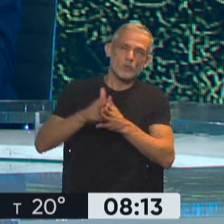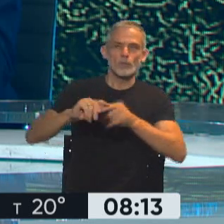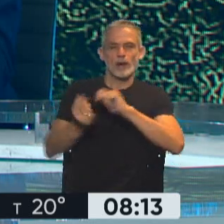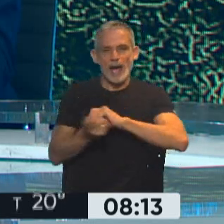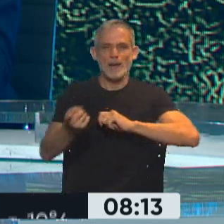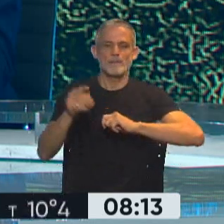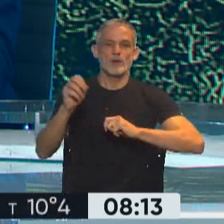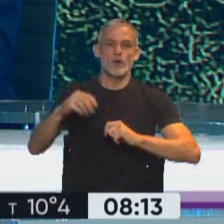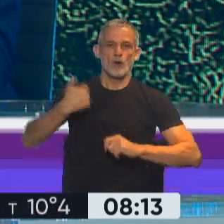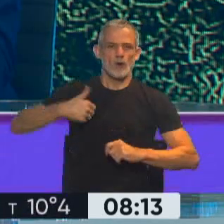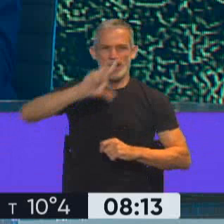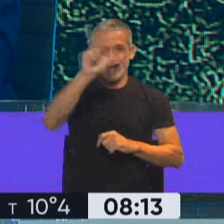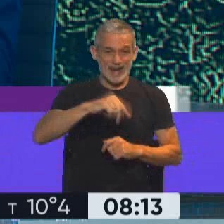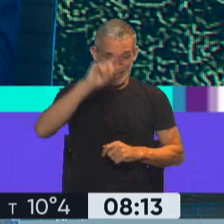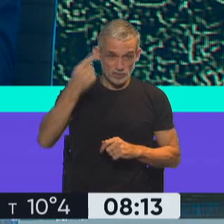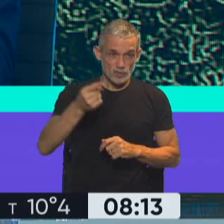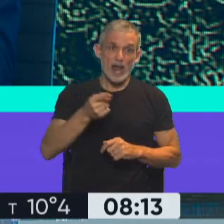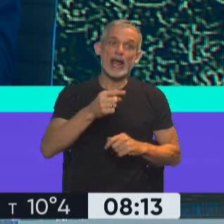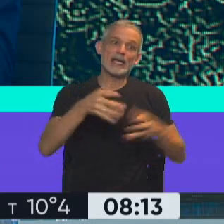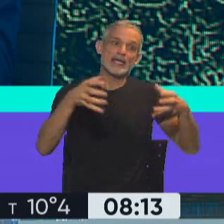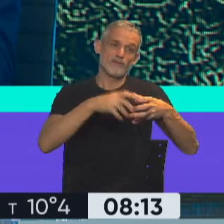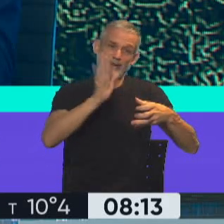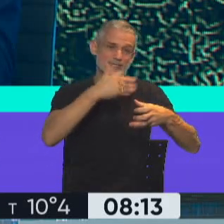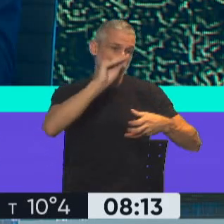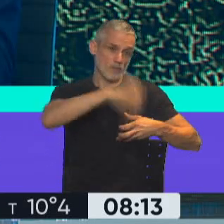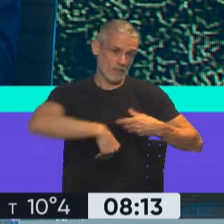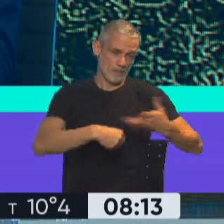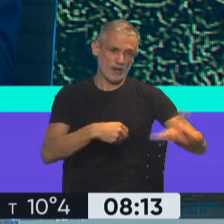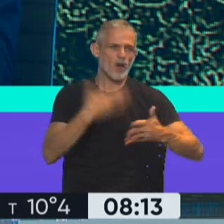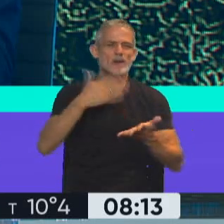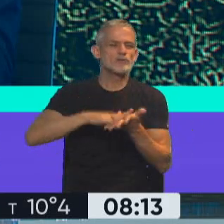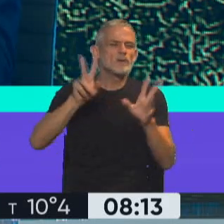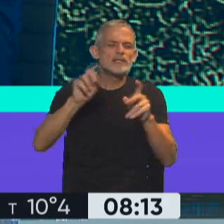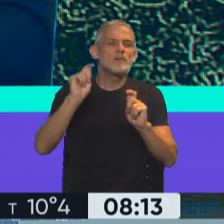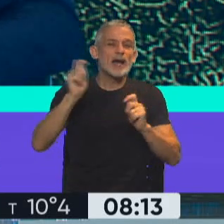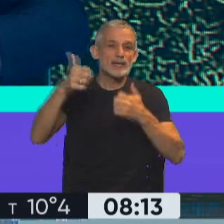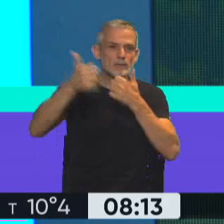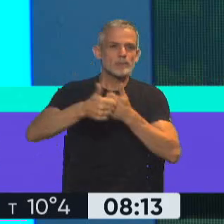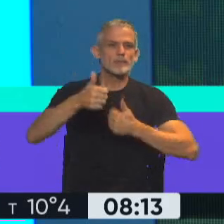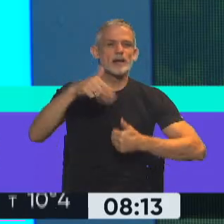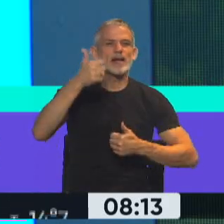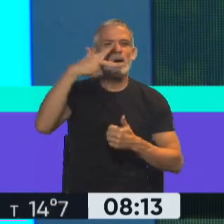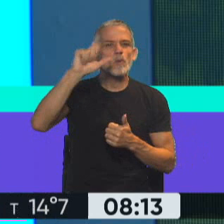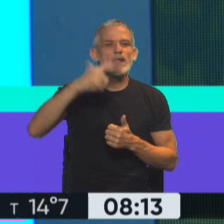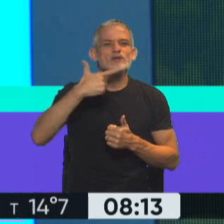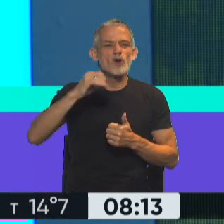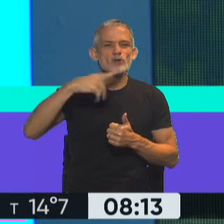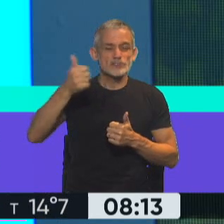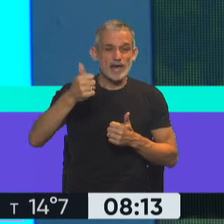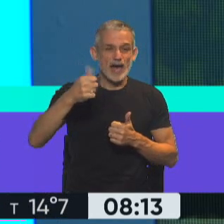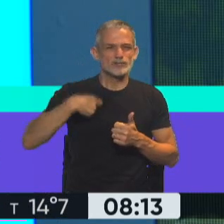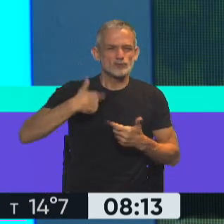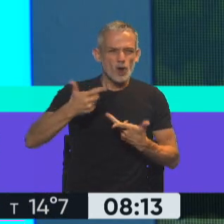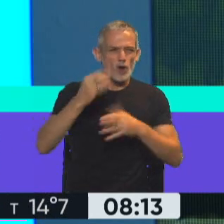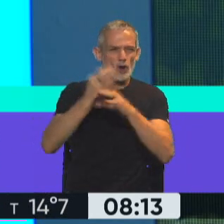el Cambio a nivel nacional y la derrota del Frente de Todos. Para hablar de este tema, estamos con Nahuel Sosa, es sociólogo, docente. ¿Cómo estás? Buen ¿Qué